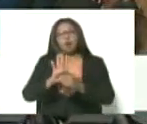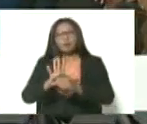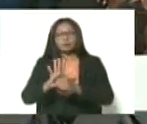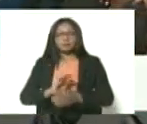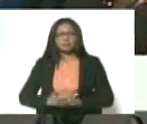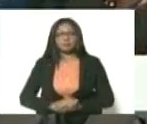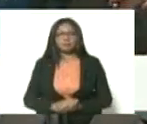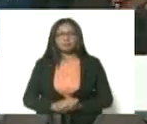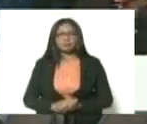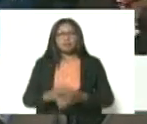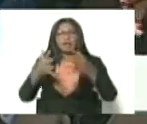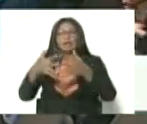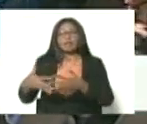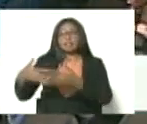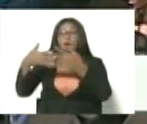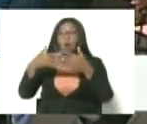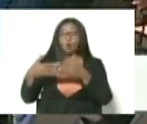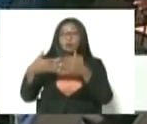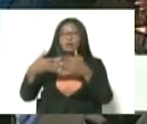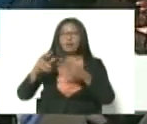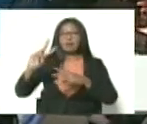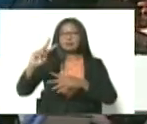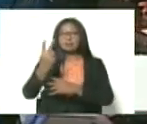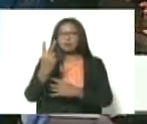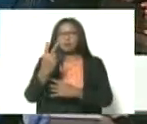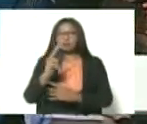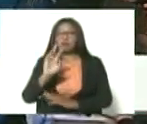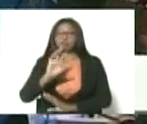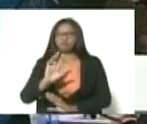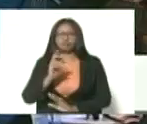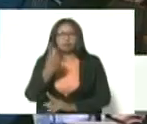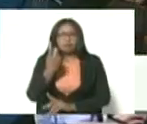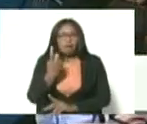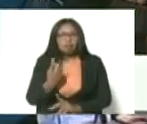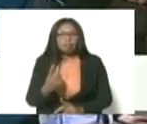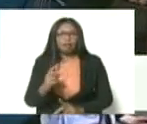En Estados Unidos la segunda gran ola no ha pasado todavía.